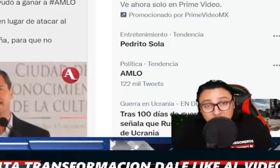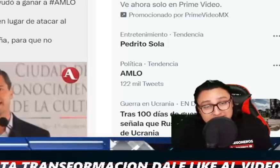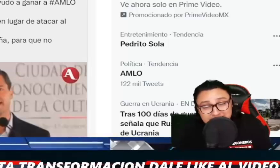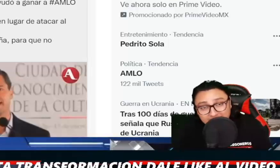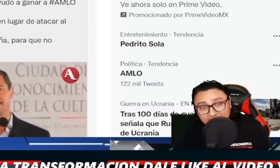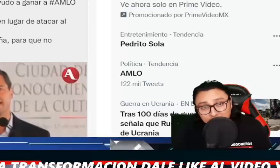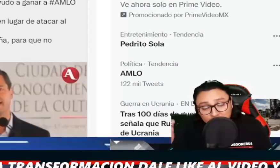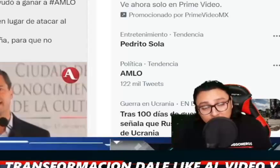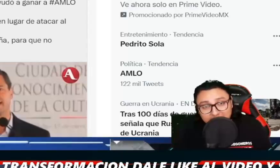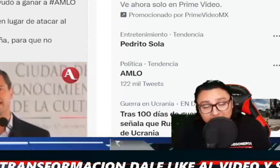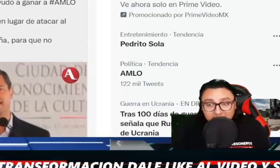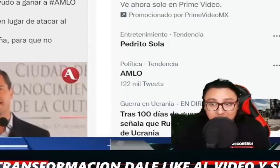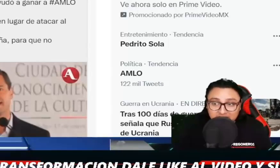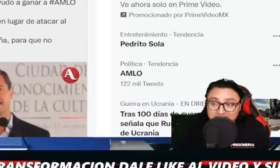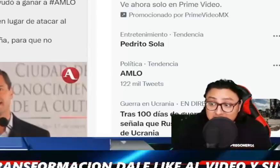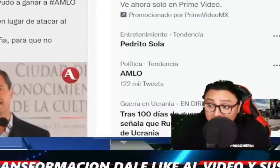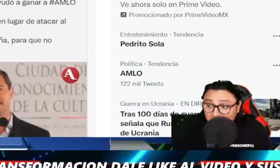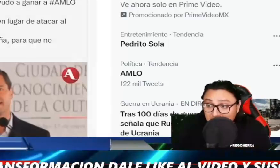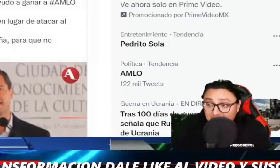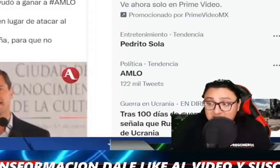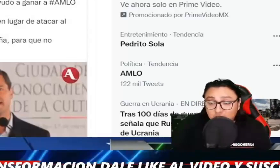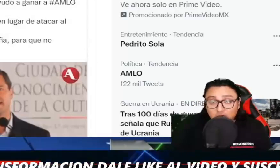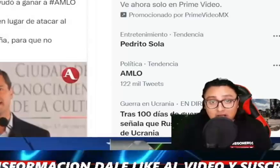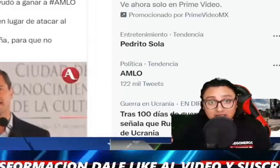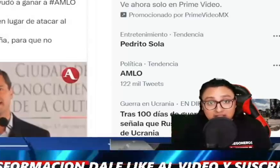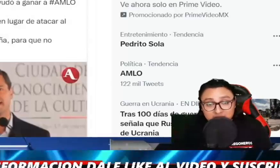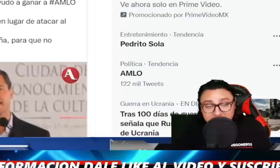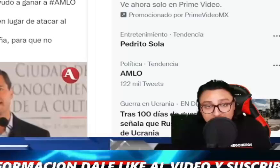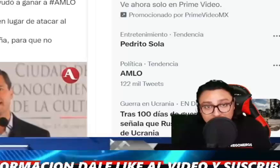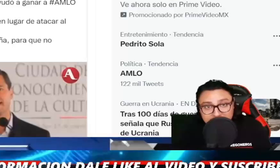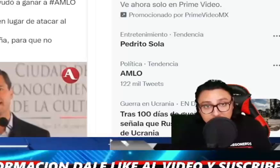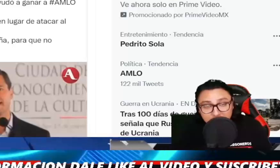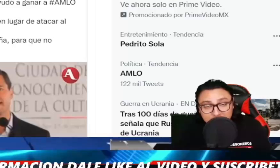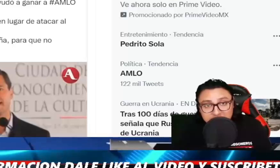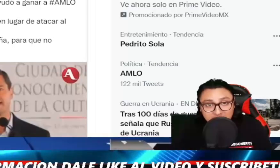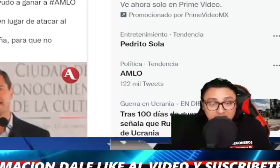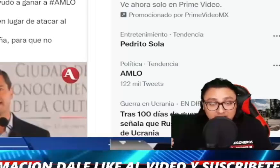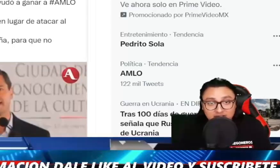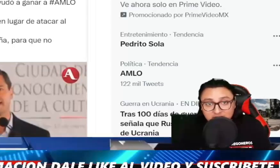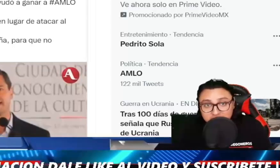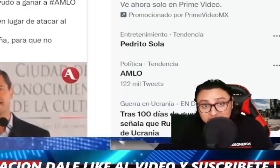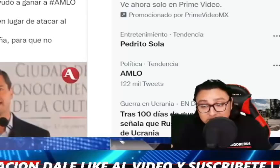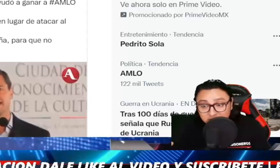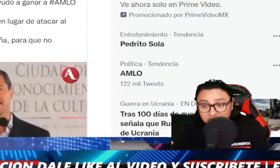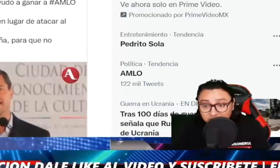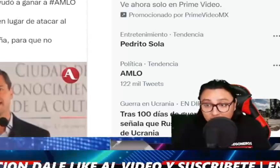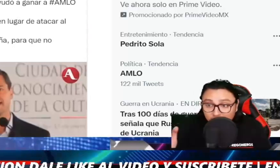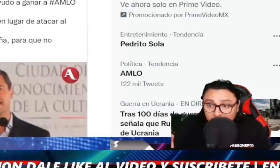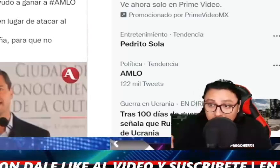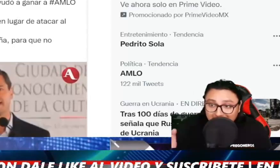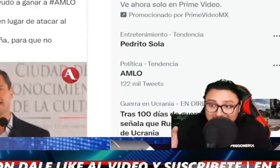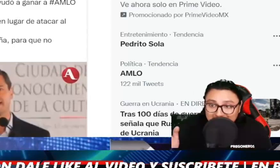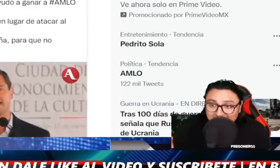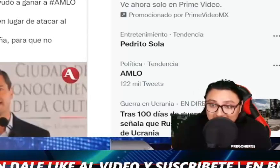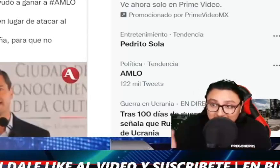profesionalismo, sin nada, por parte de Carmen Aristegui, que salió a entrevistar a Francisco Labastida, y entre los temas que tocaron